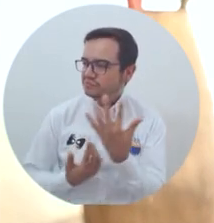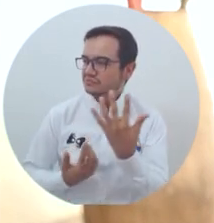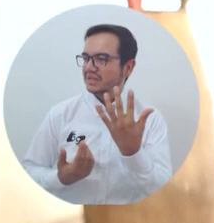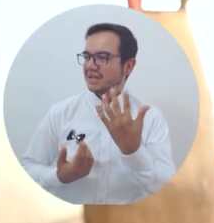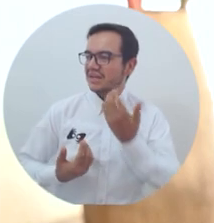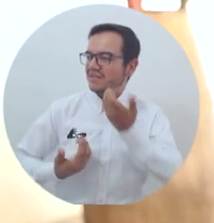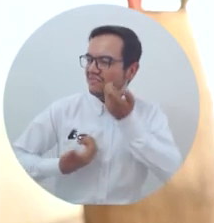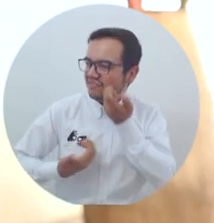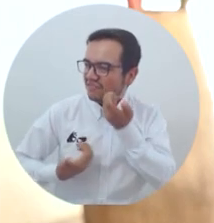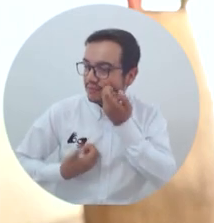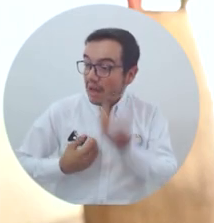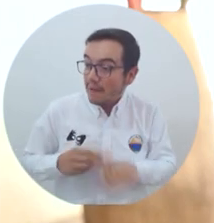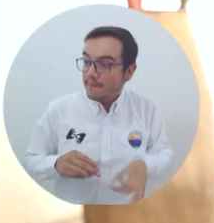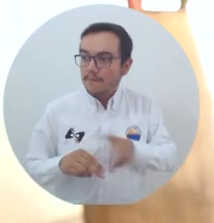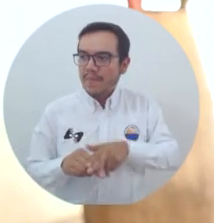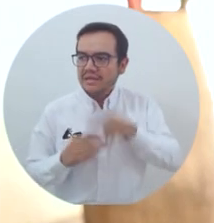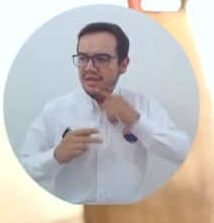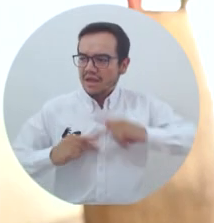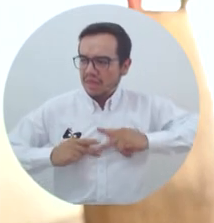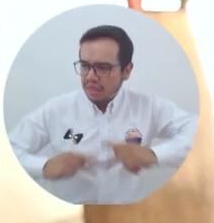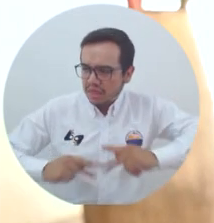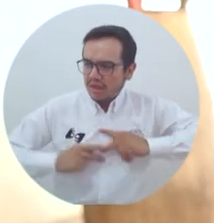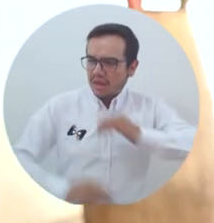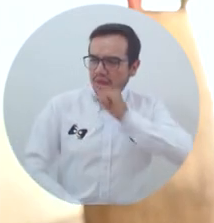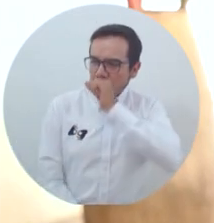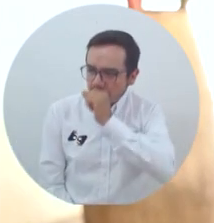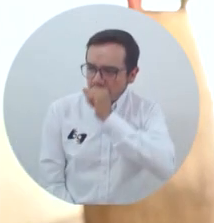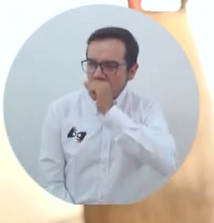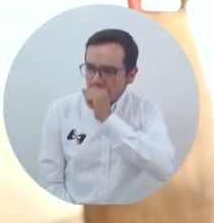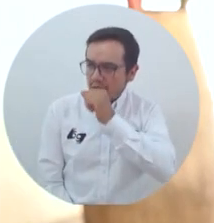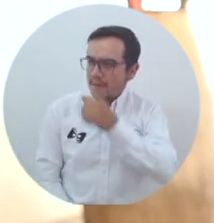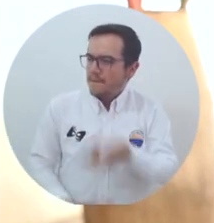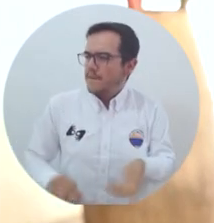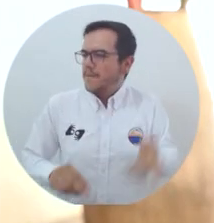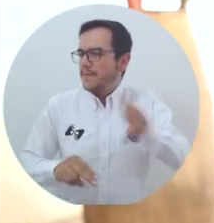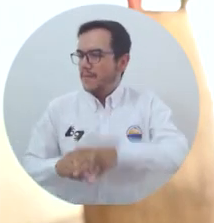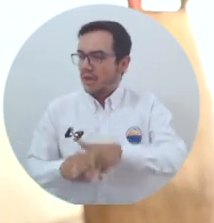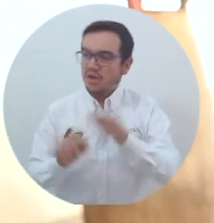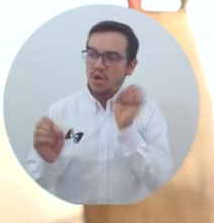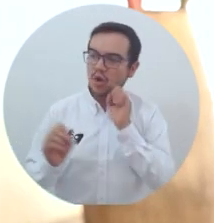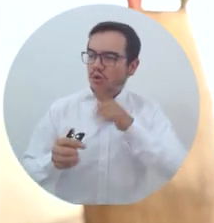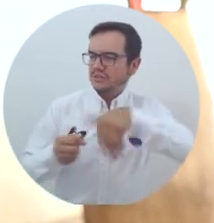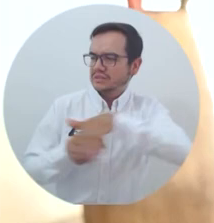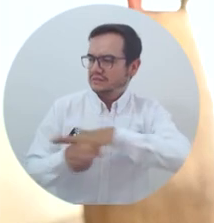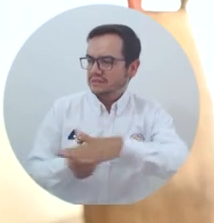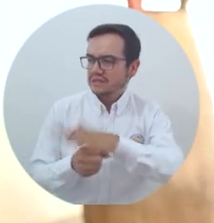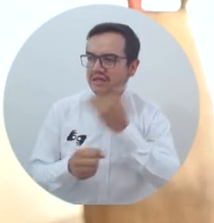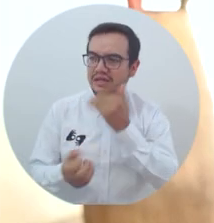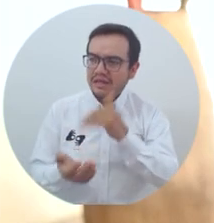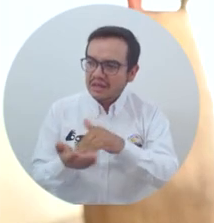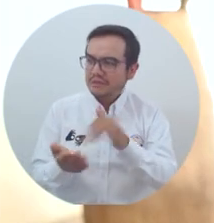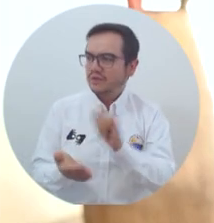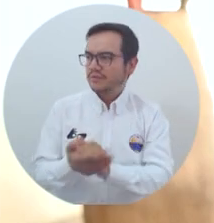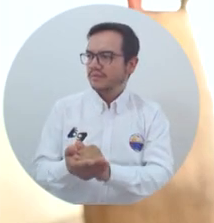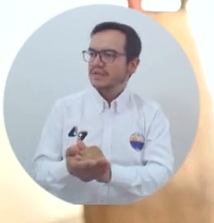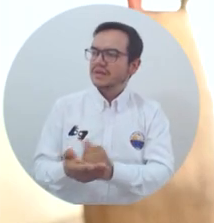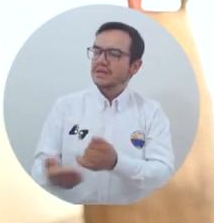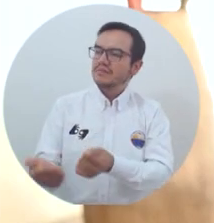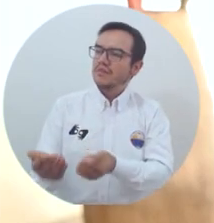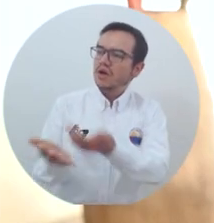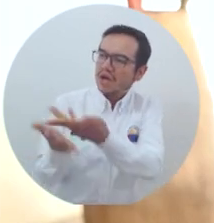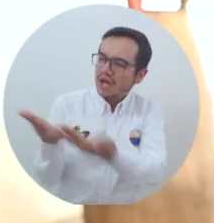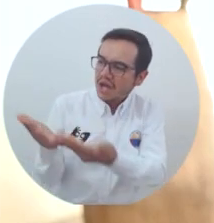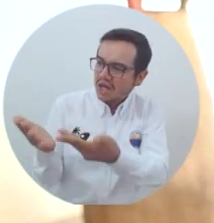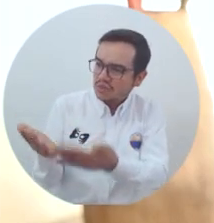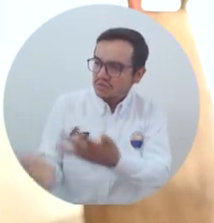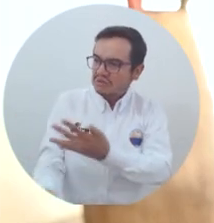alguna situación de enfermedad adicional pulmonar especialmente, o situaciones como la